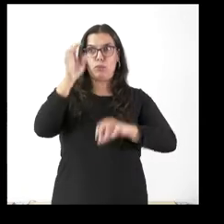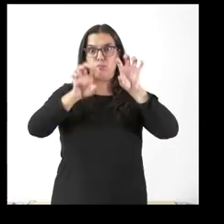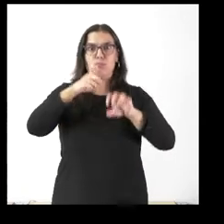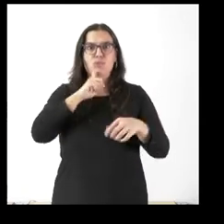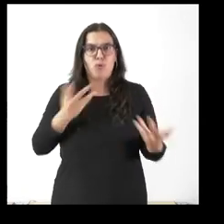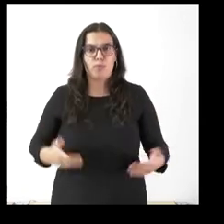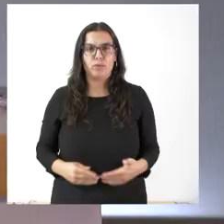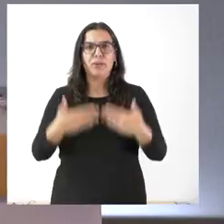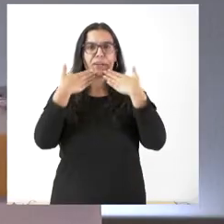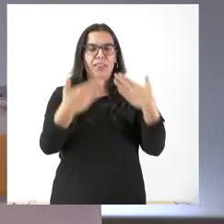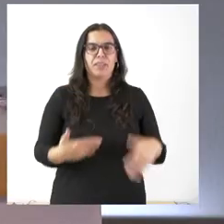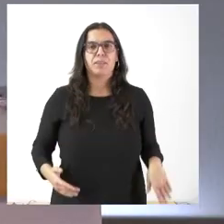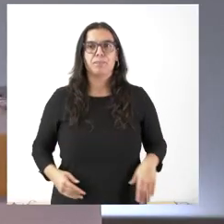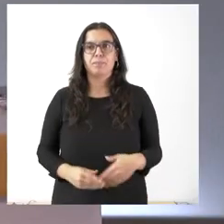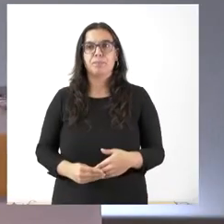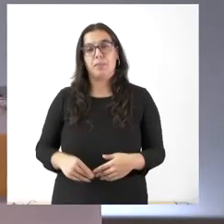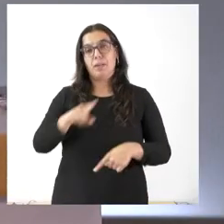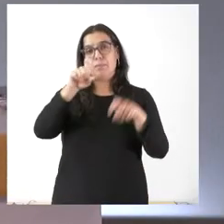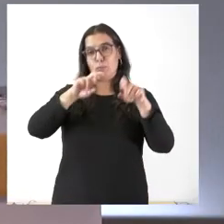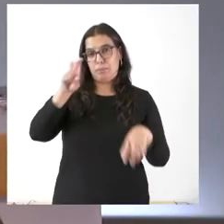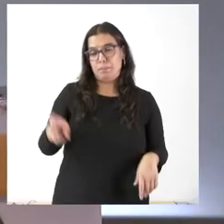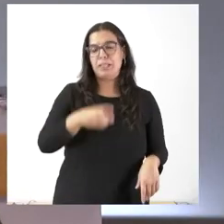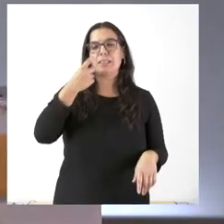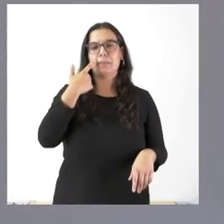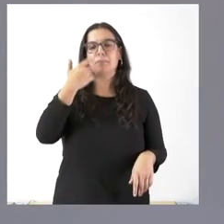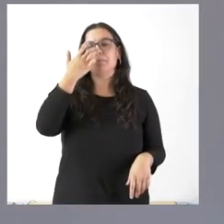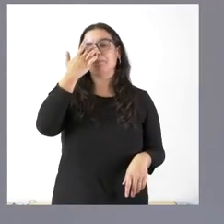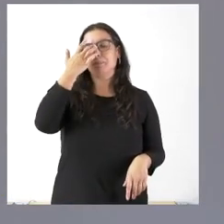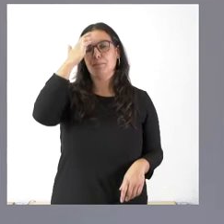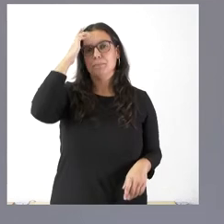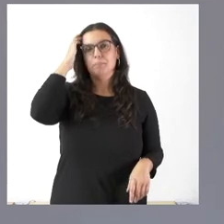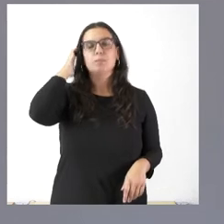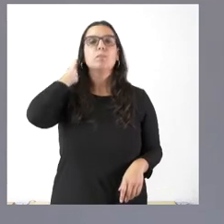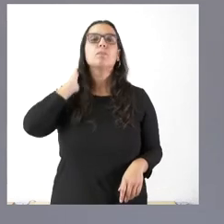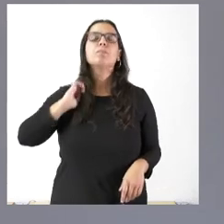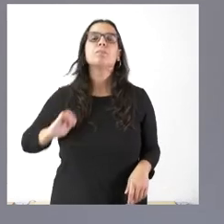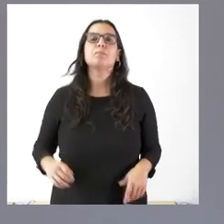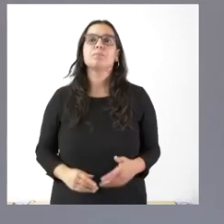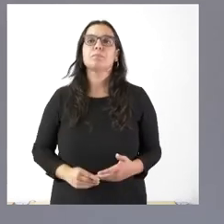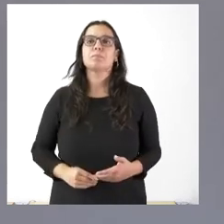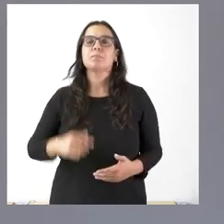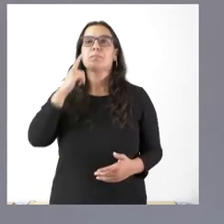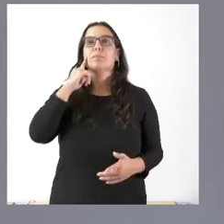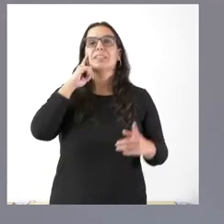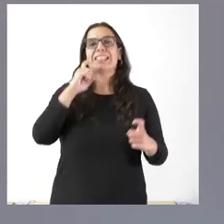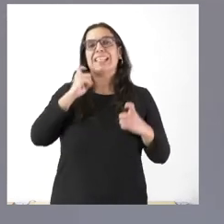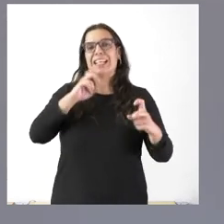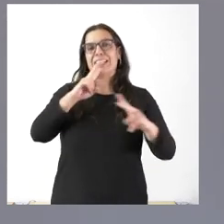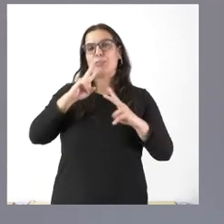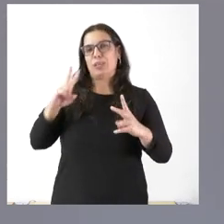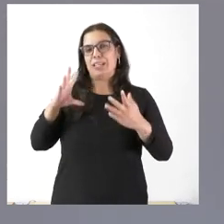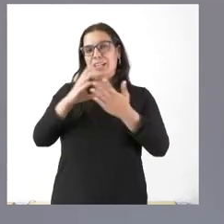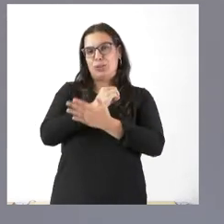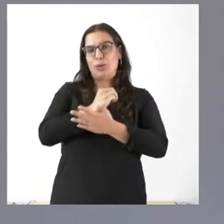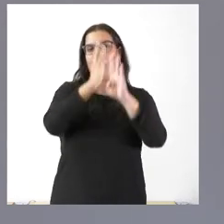Sí, son varias preguntas. Procuraré contestar a todas ellas, a ver si es posible, incluso en el